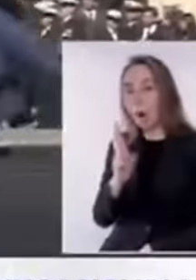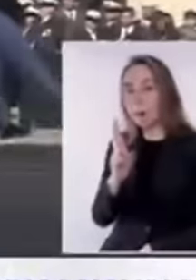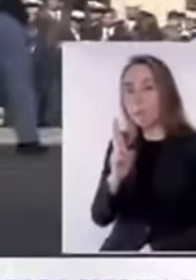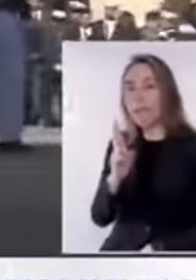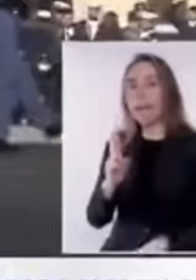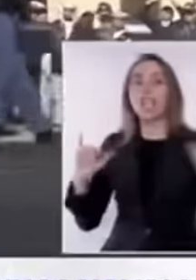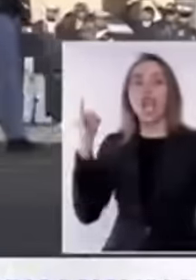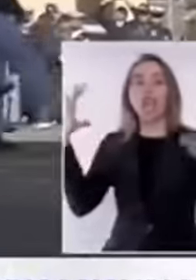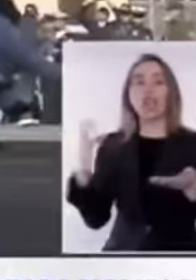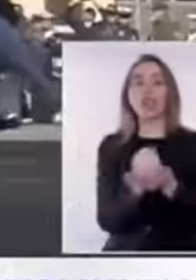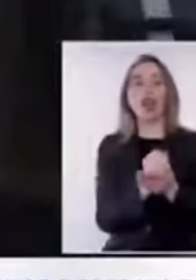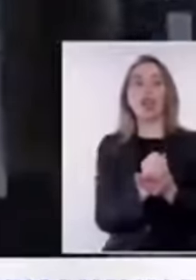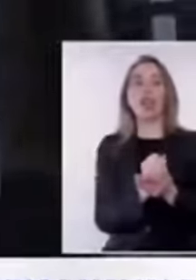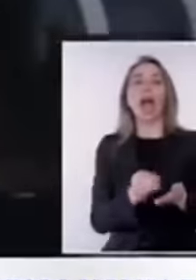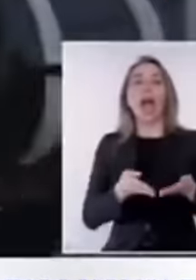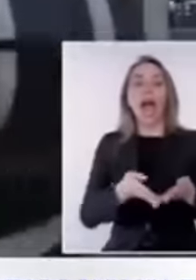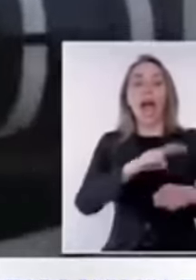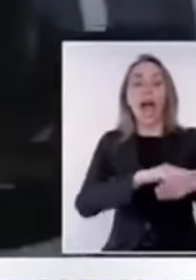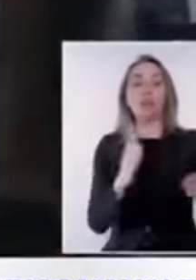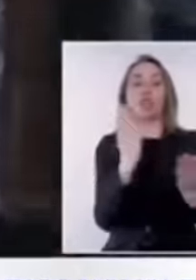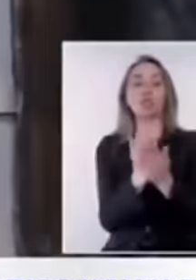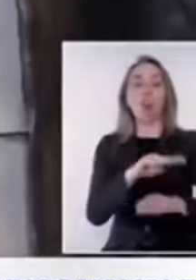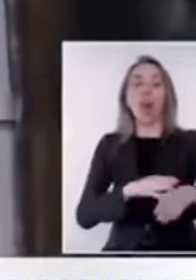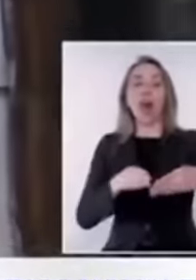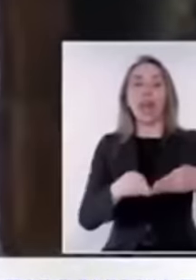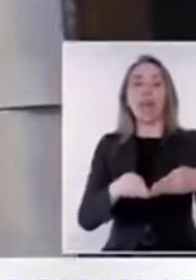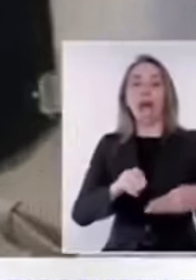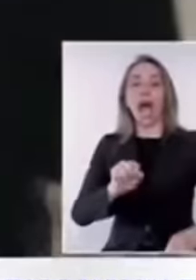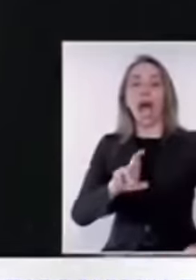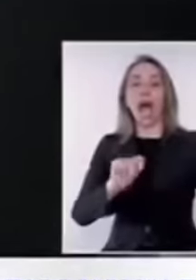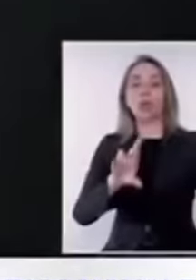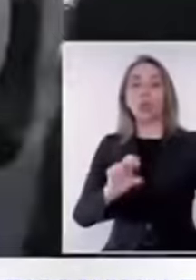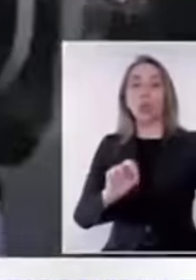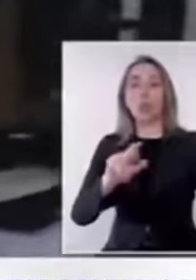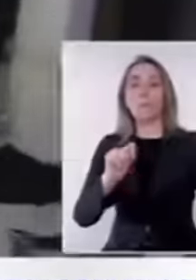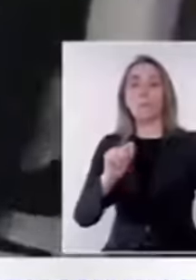las glorias de la Armada. Me gusta. Escuela Naval Arturo Prat.